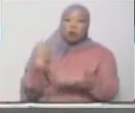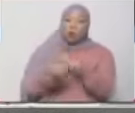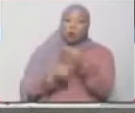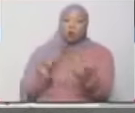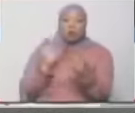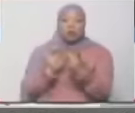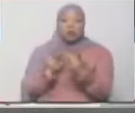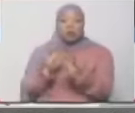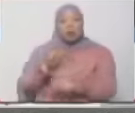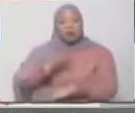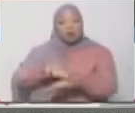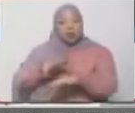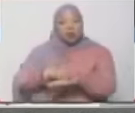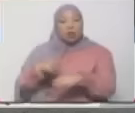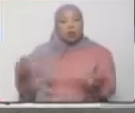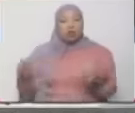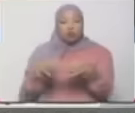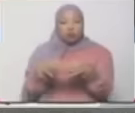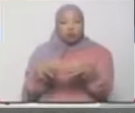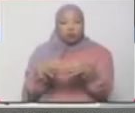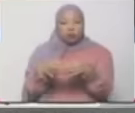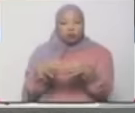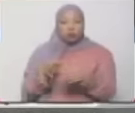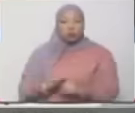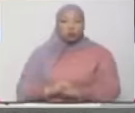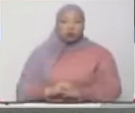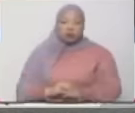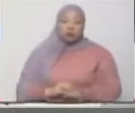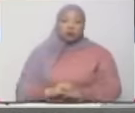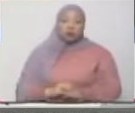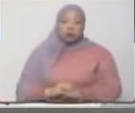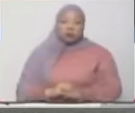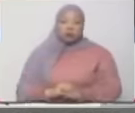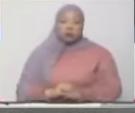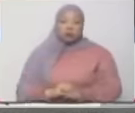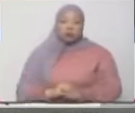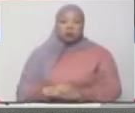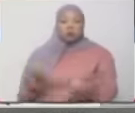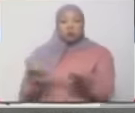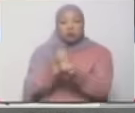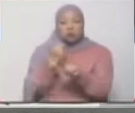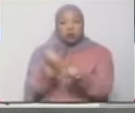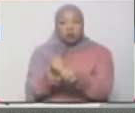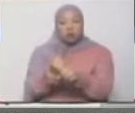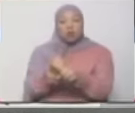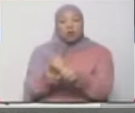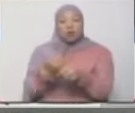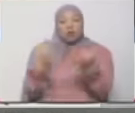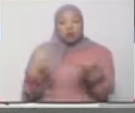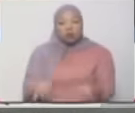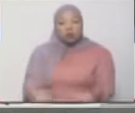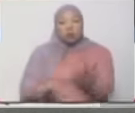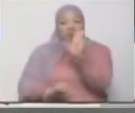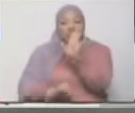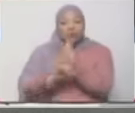yo también pedí al equipo. Establecer los niveles de